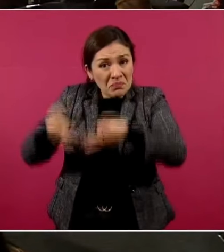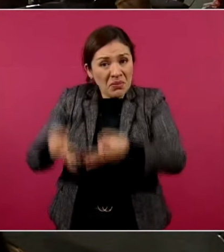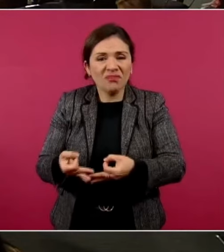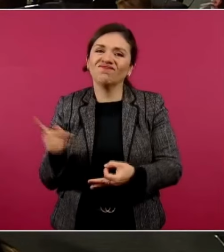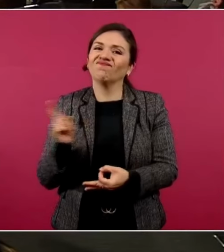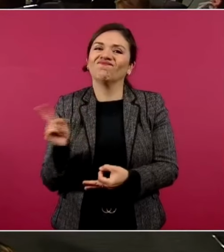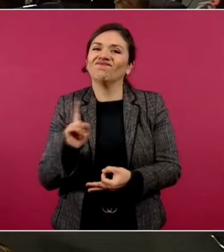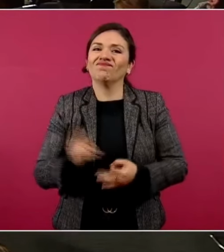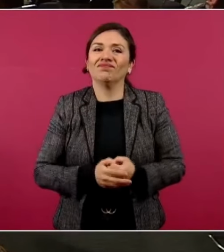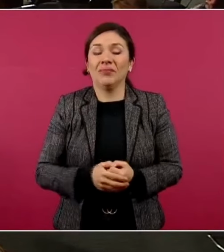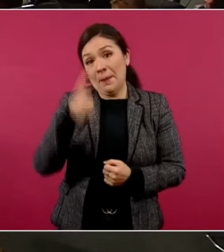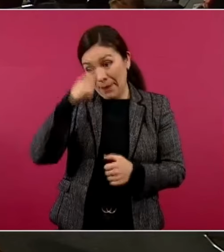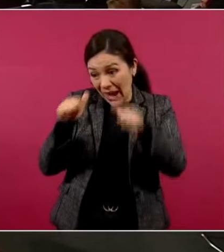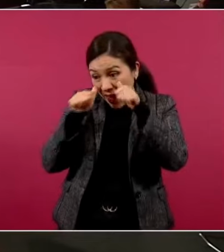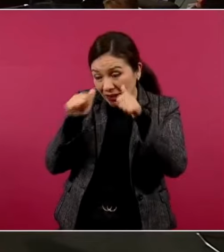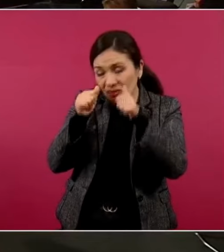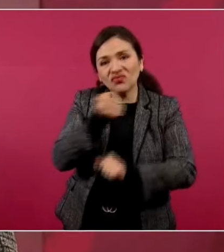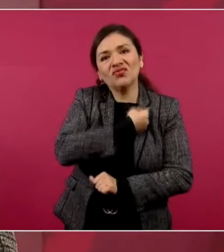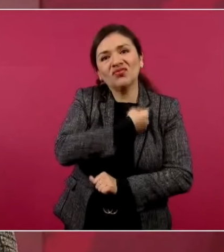no se usaba para la salud.